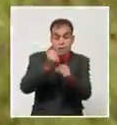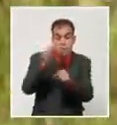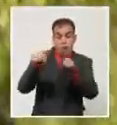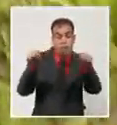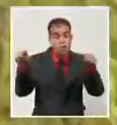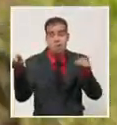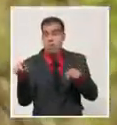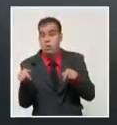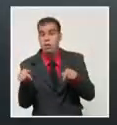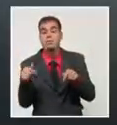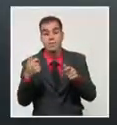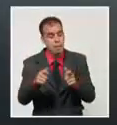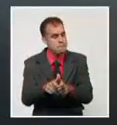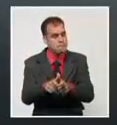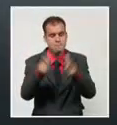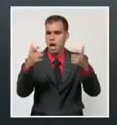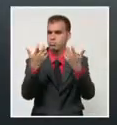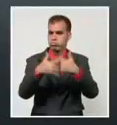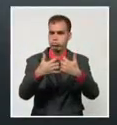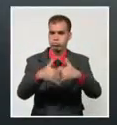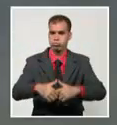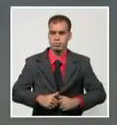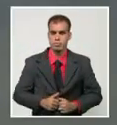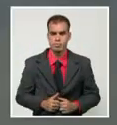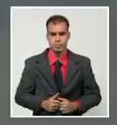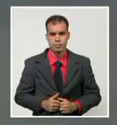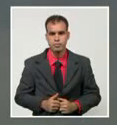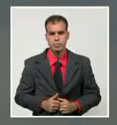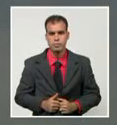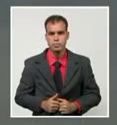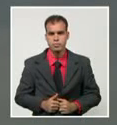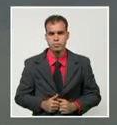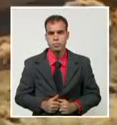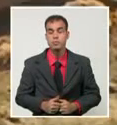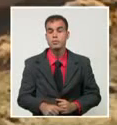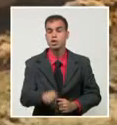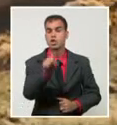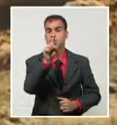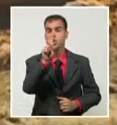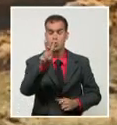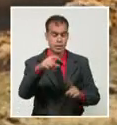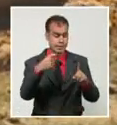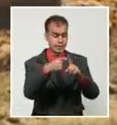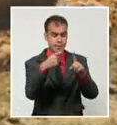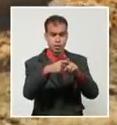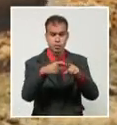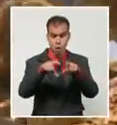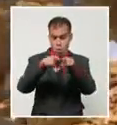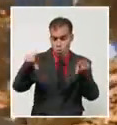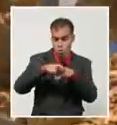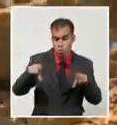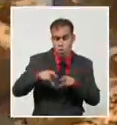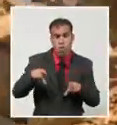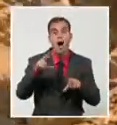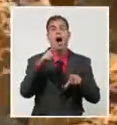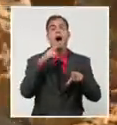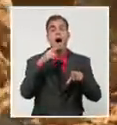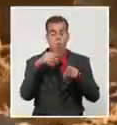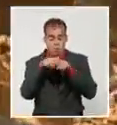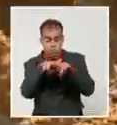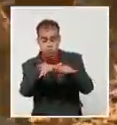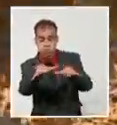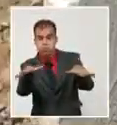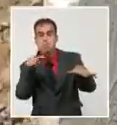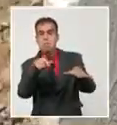crecer y crecer rápido. Además del primario, 12 kilómetros de canales se construyeron en el polo arrocero de Herrera